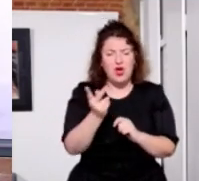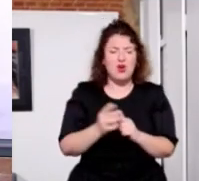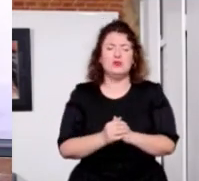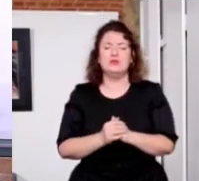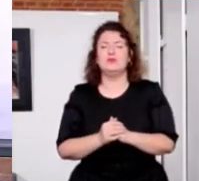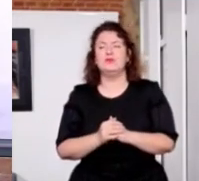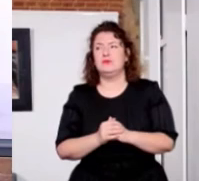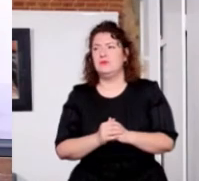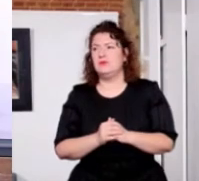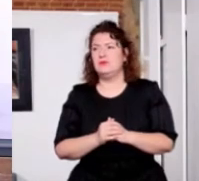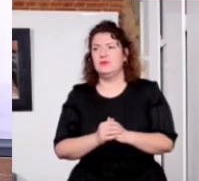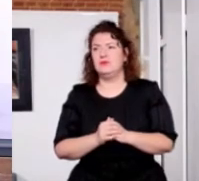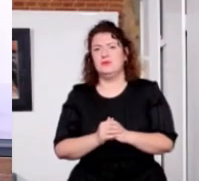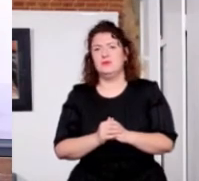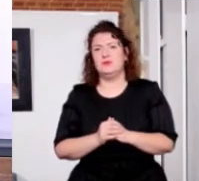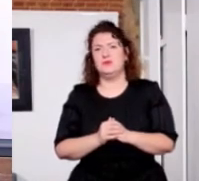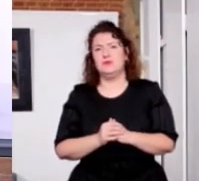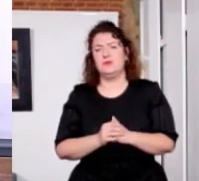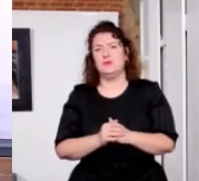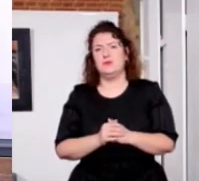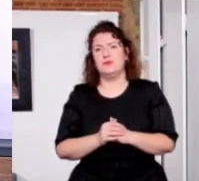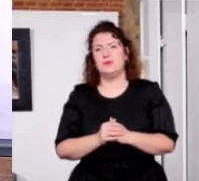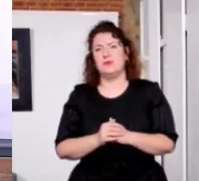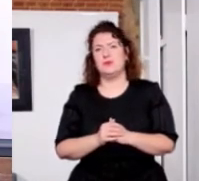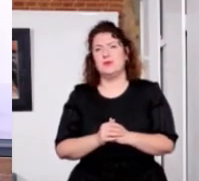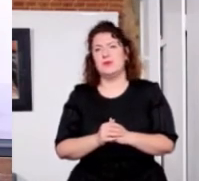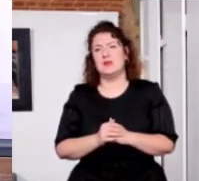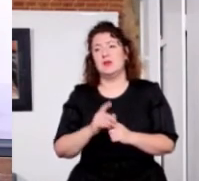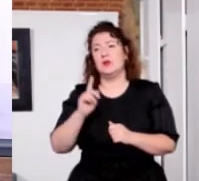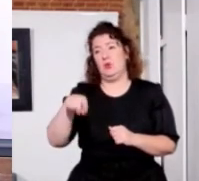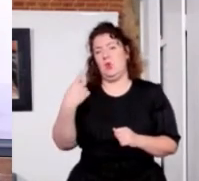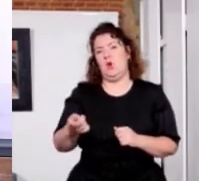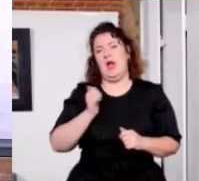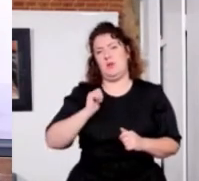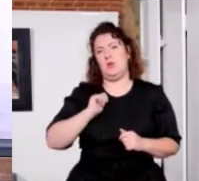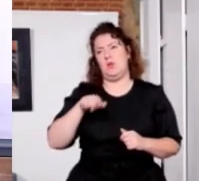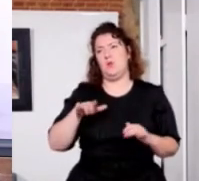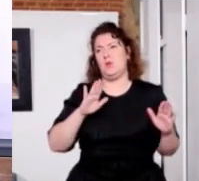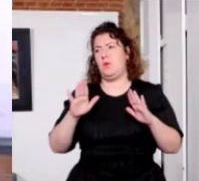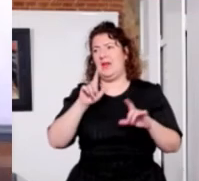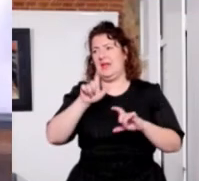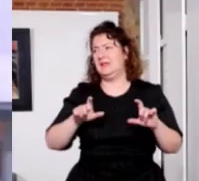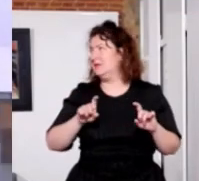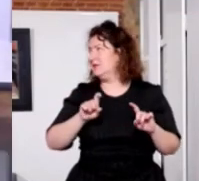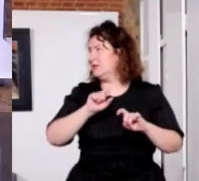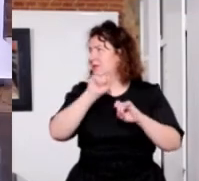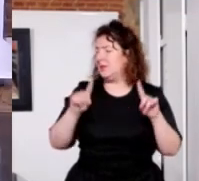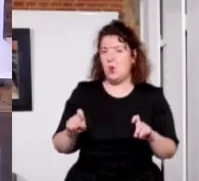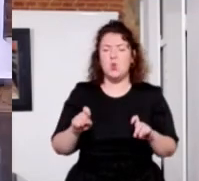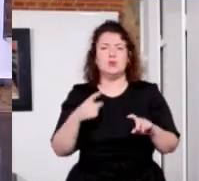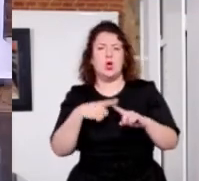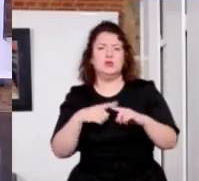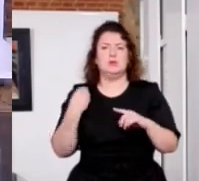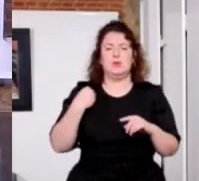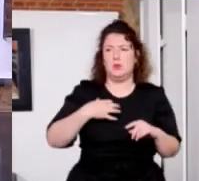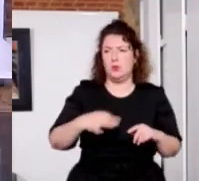la otra, por las intervenciones. Después tendremos un momento también para que pueda la gente hacer preguntas y